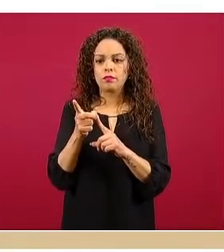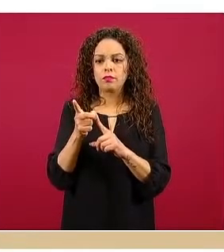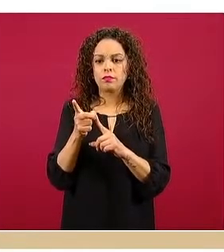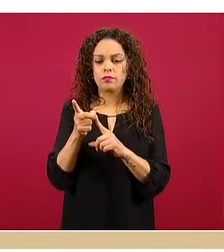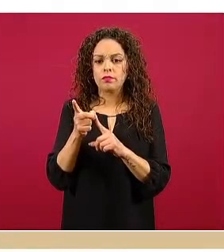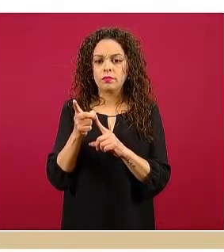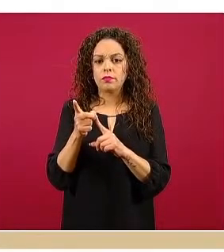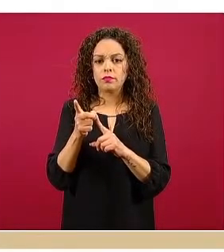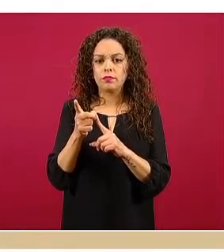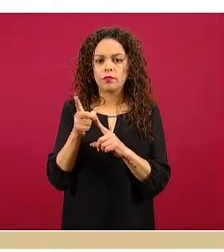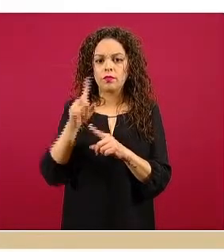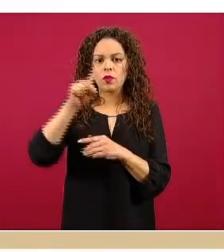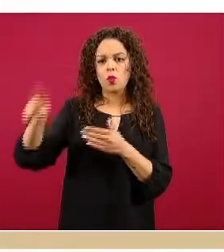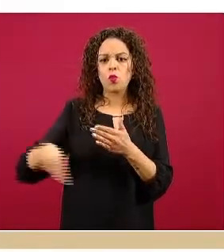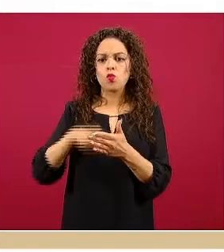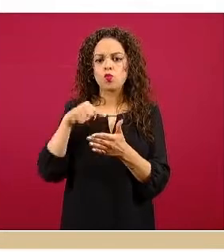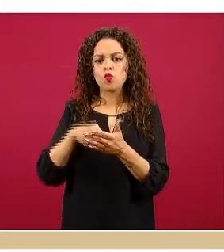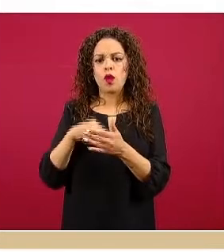sitio